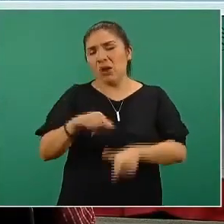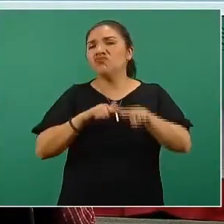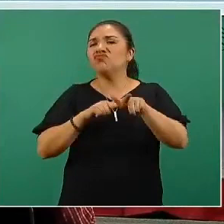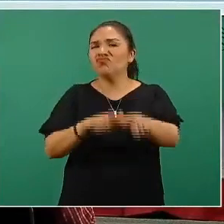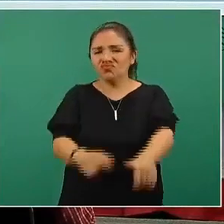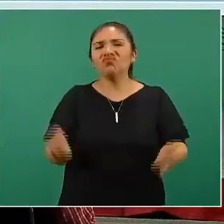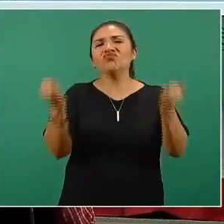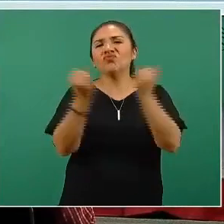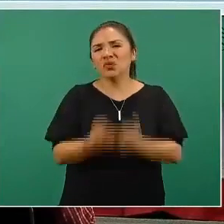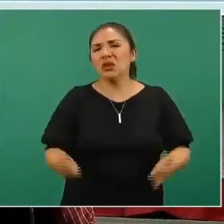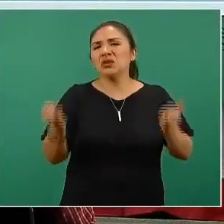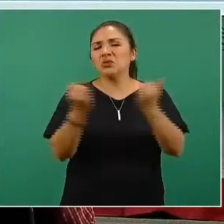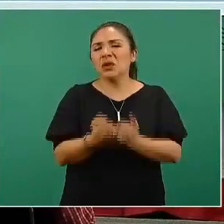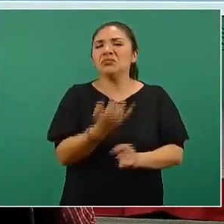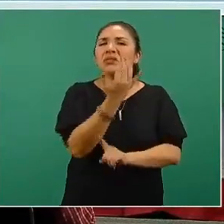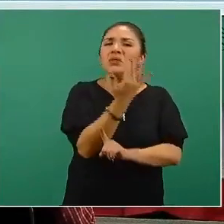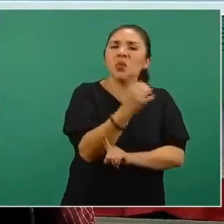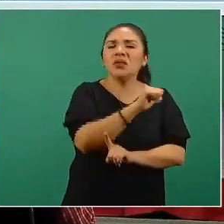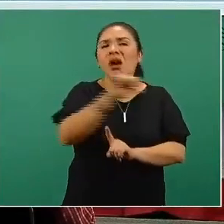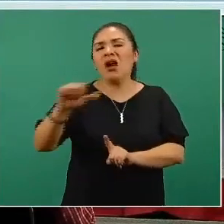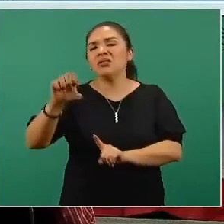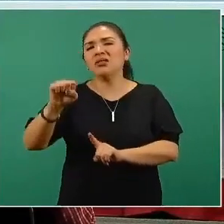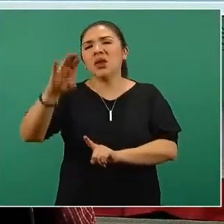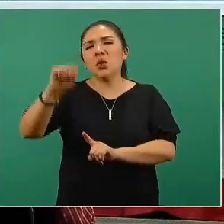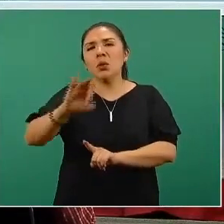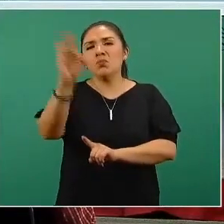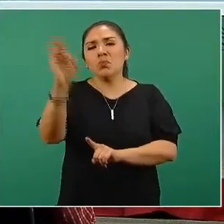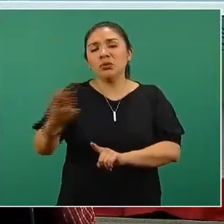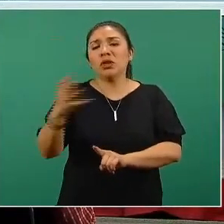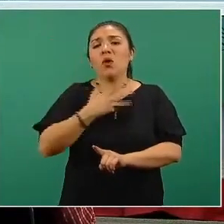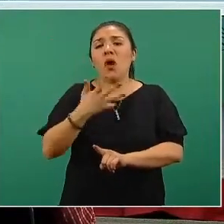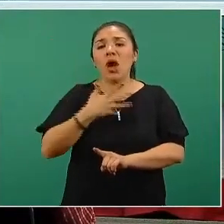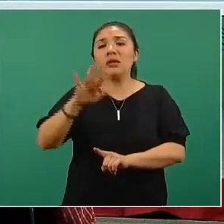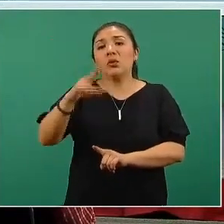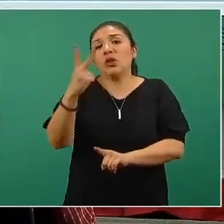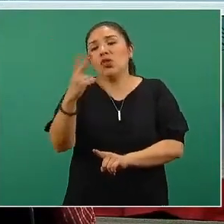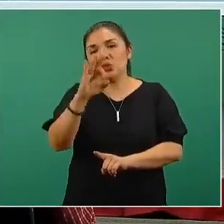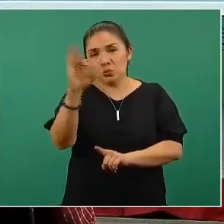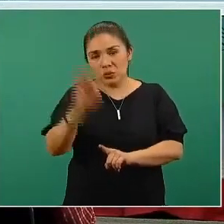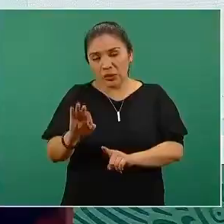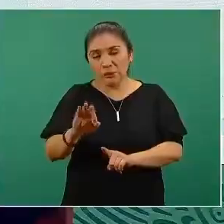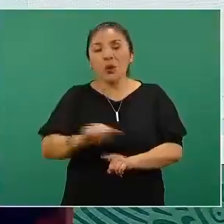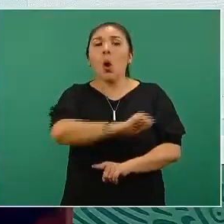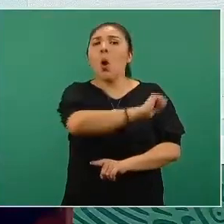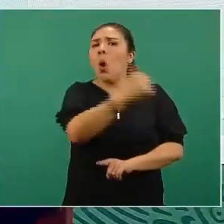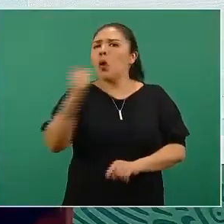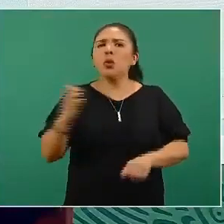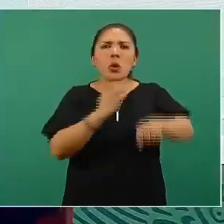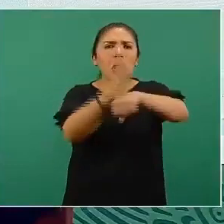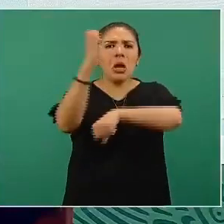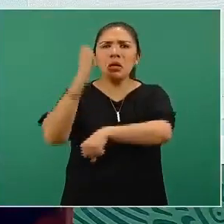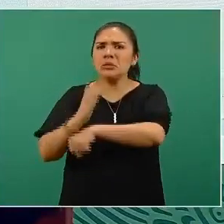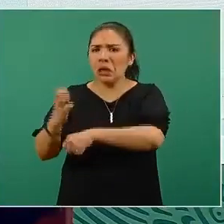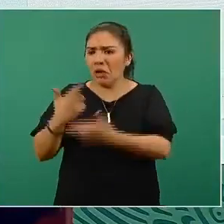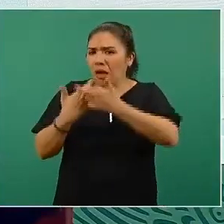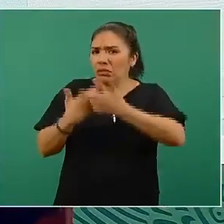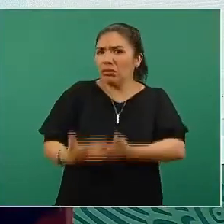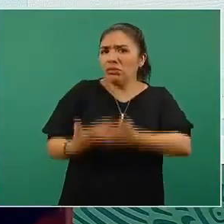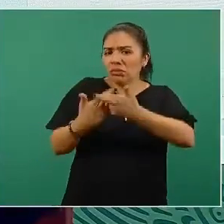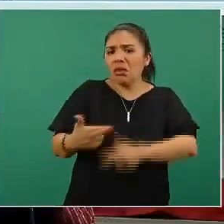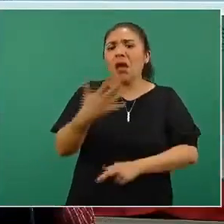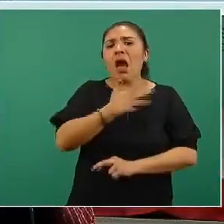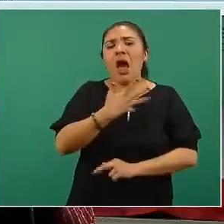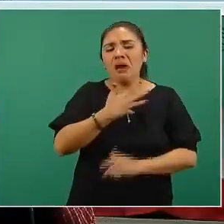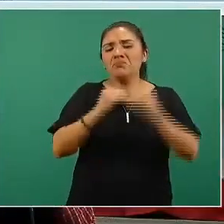la semana, entre 50 y 69%, tiene 52%, y el resto de las entidades, las 31 entidades,